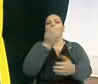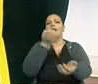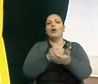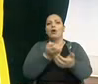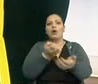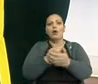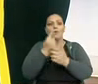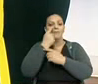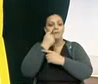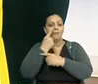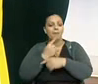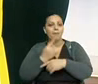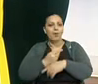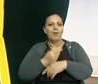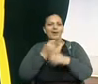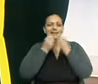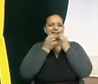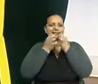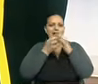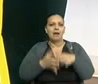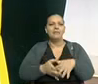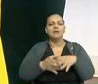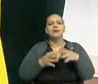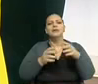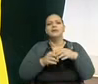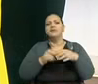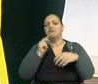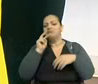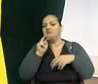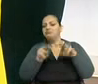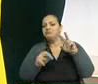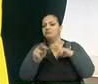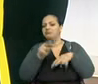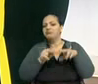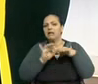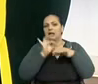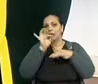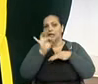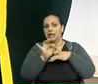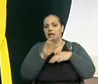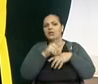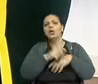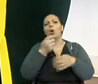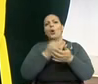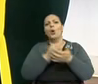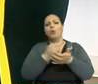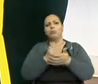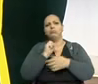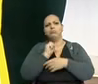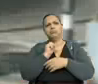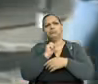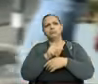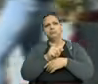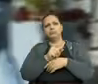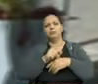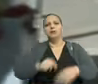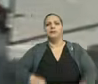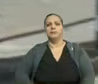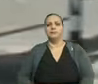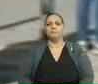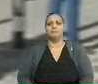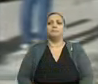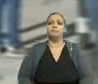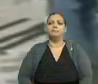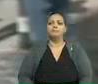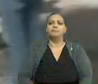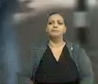se realizaron 4 intervenciones en busca de documentación que sustente la denuncia. En esta ocasión, el nuevo